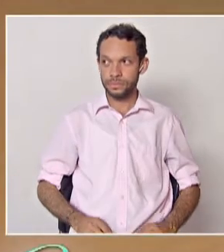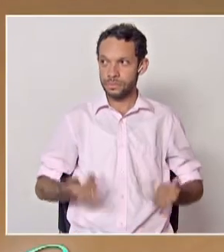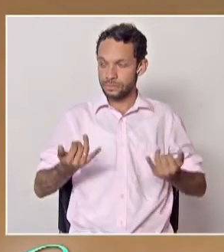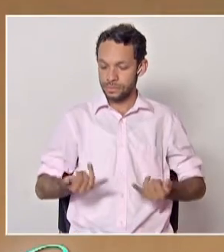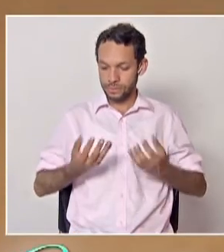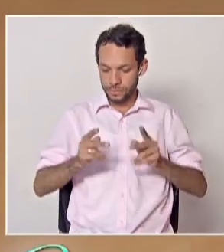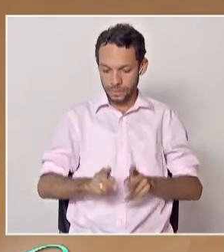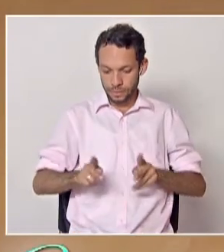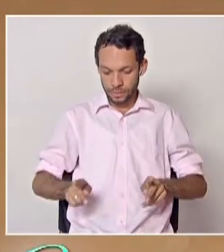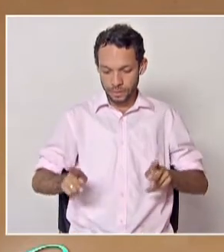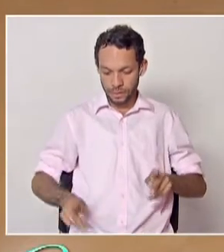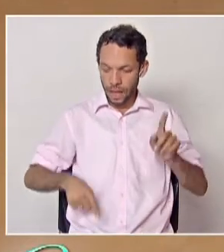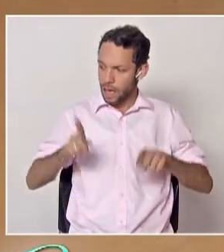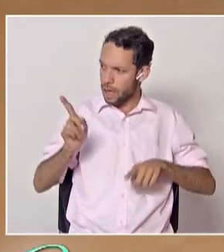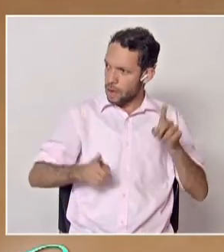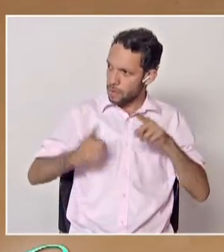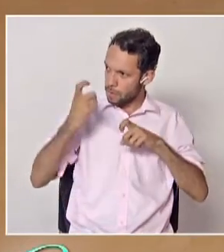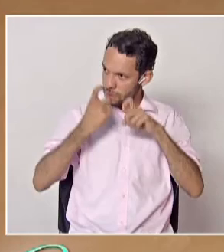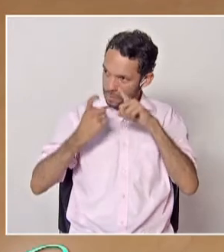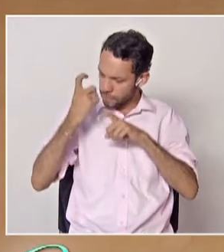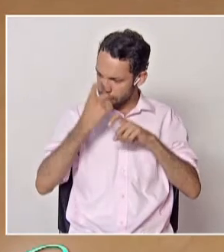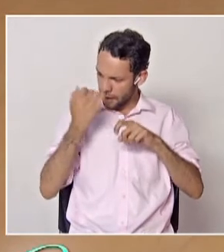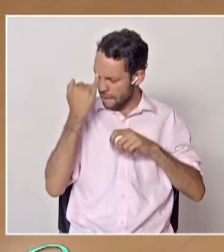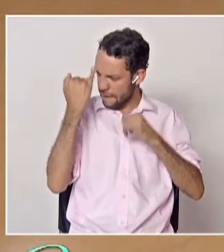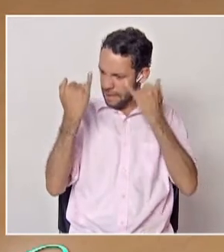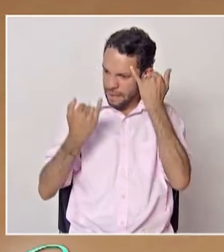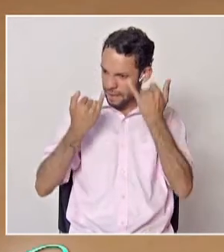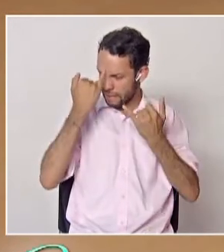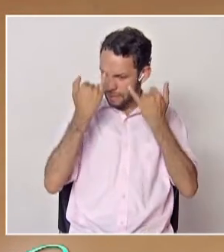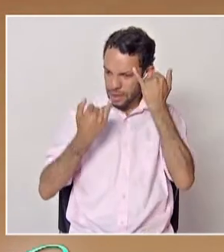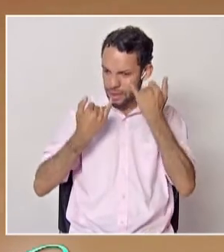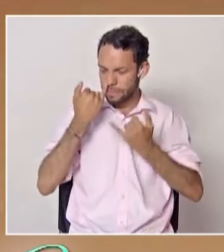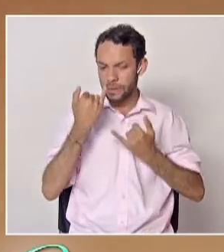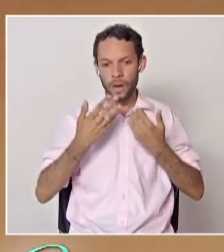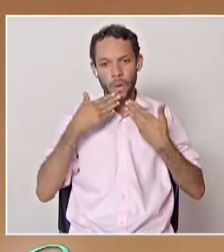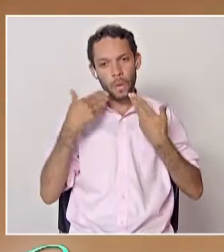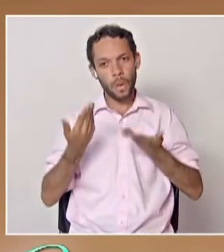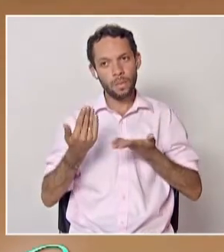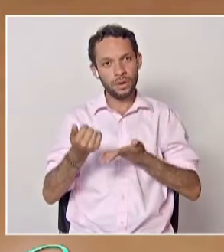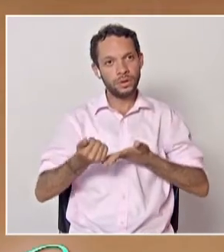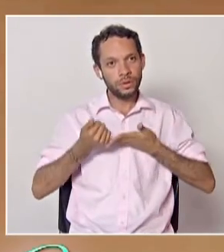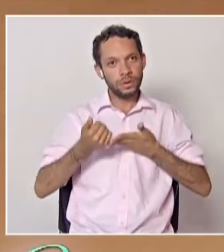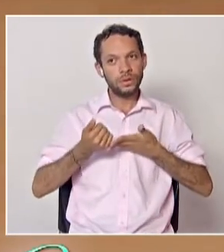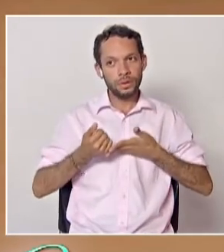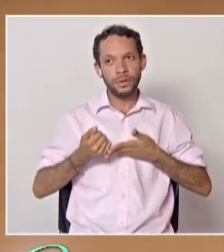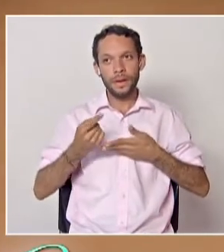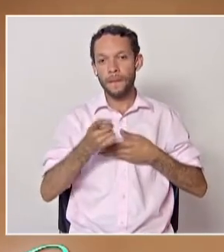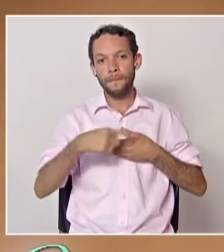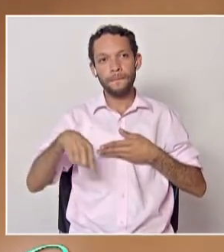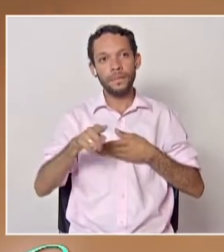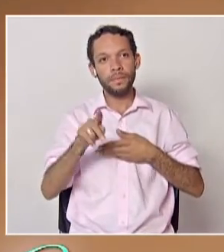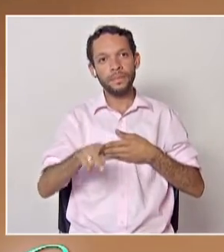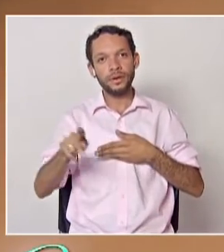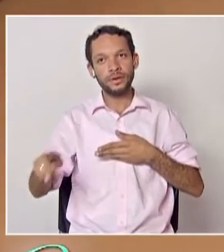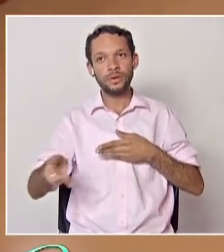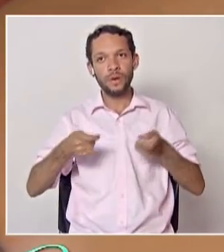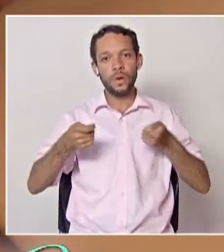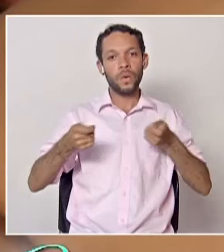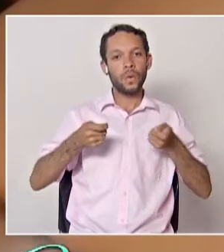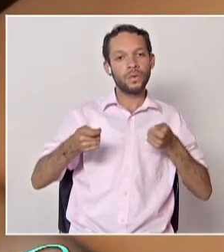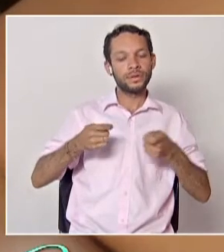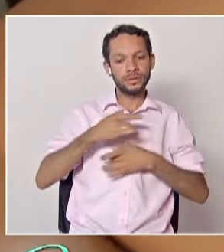Y muchas personas se preguntarán, ante ese proceso de dolor crónico, ¿qué papel juegan estas